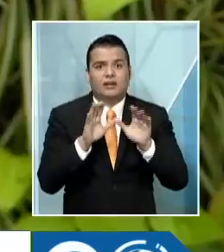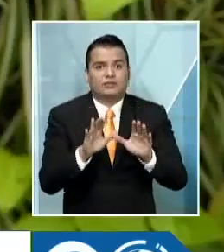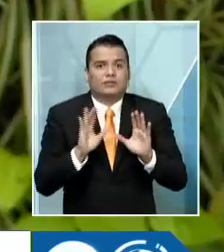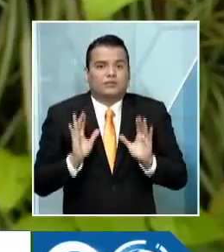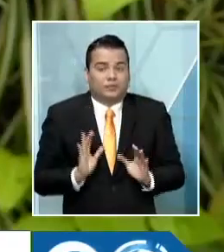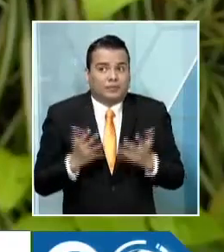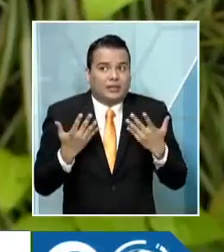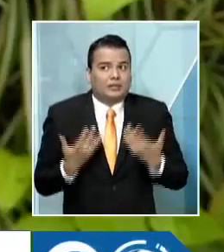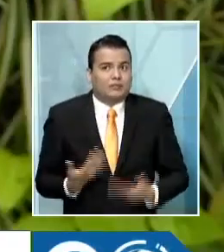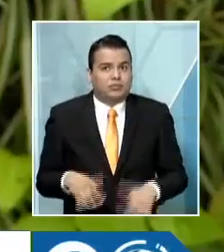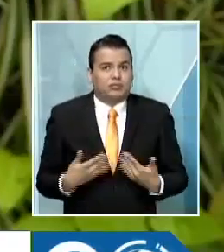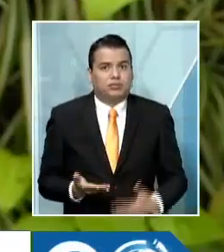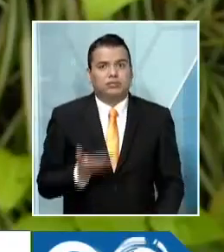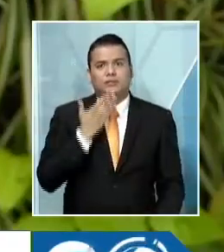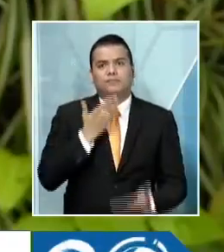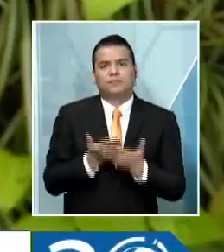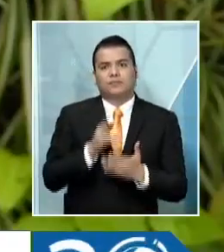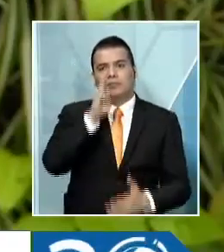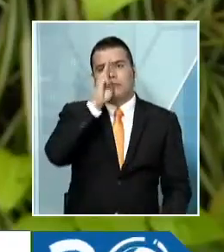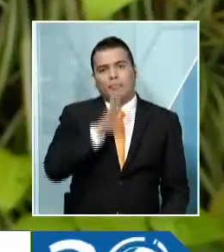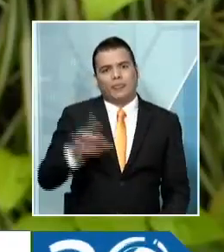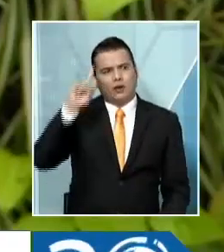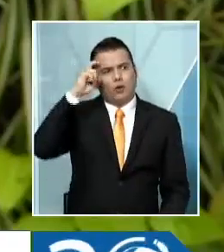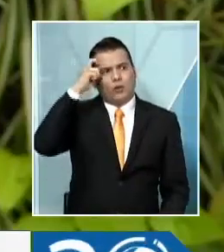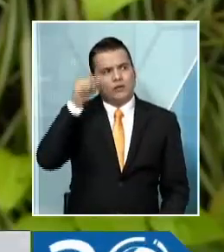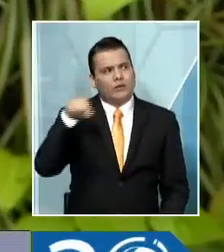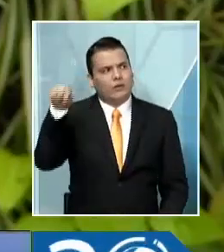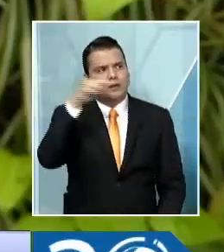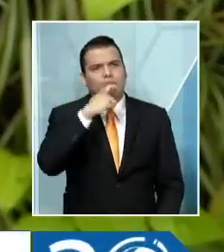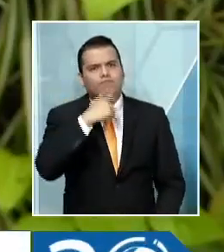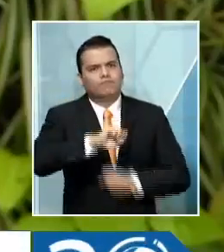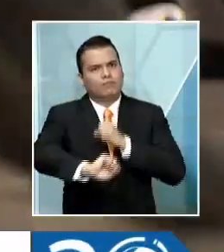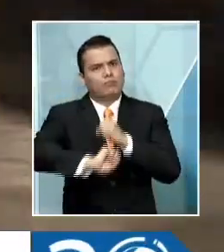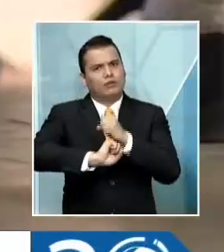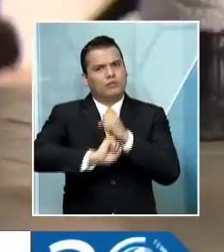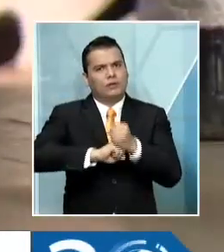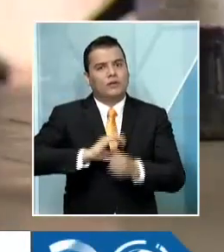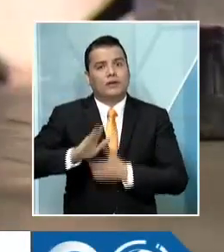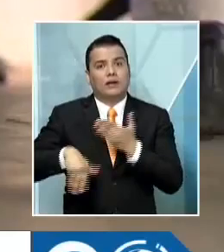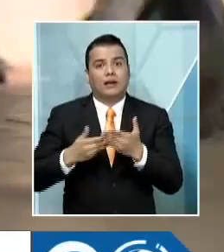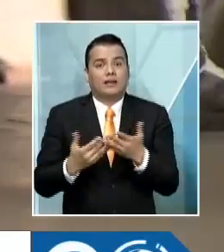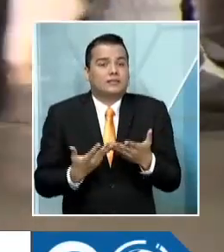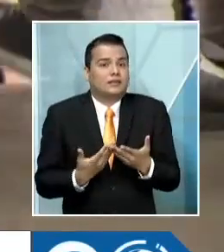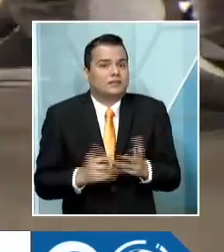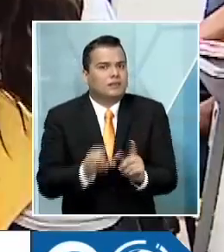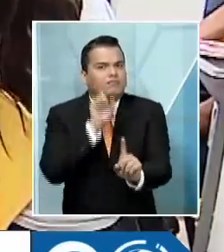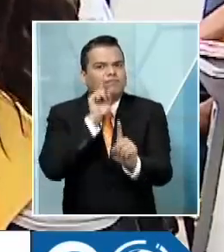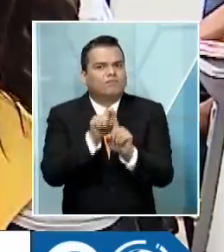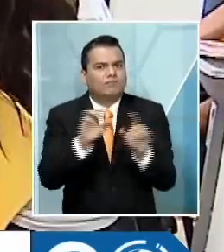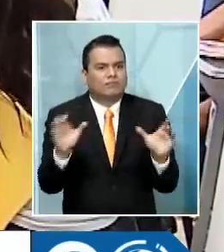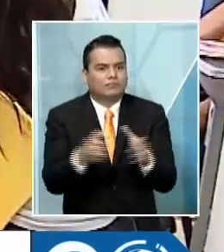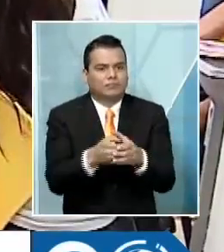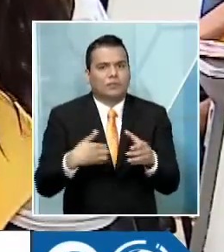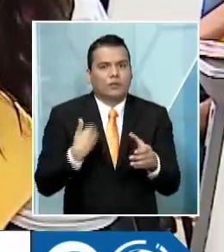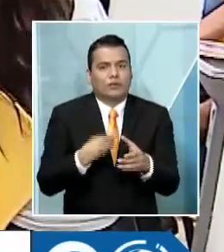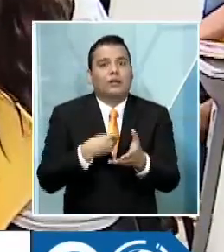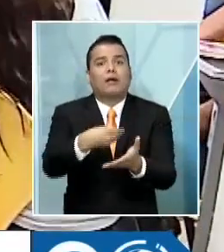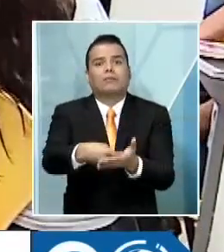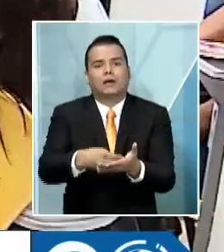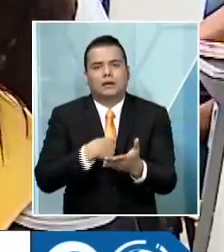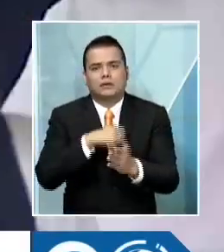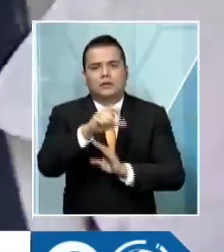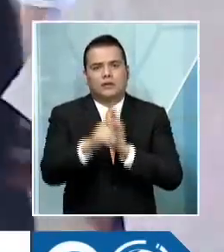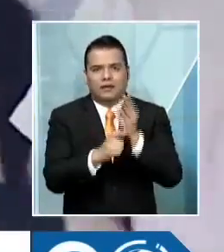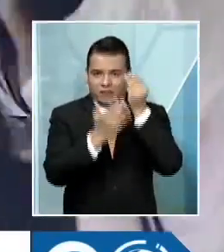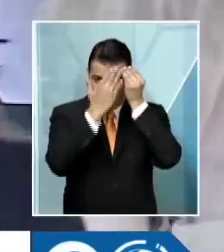reconocer y agradecer al Gobierno Nacional, que nos ha acompañado en muchos de esos esfuerzos para que los jóvenes no tengan que pagar las pruebas Saber